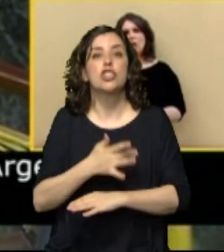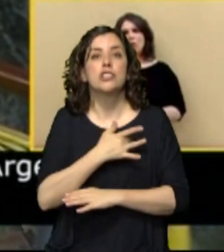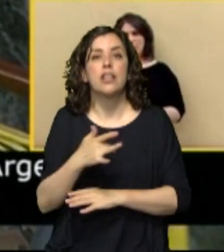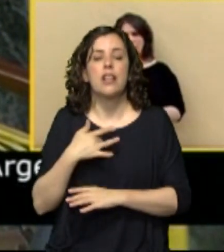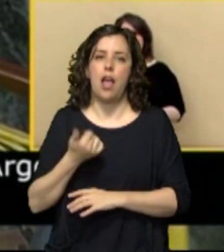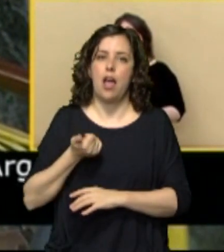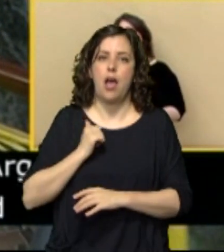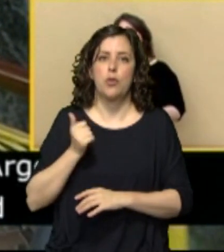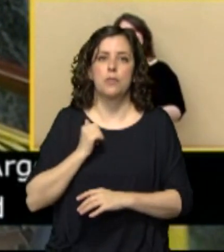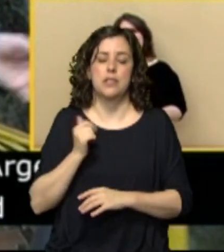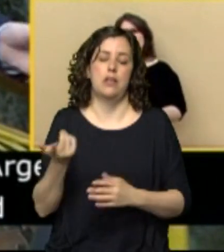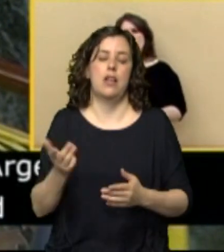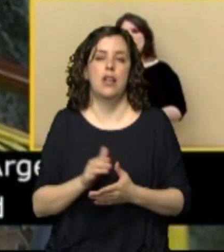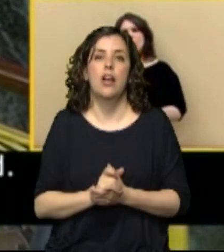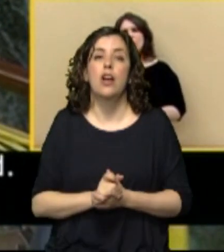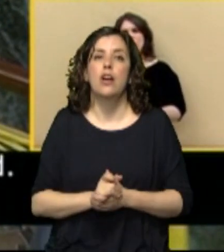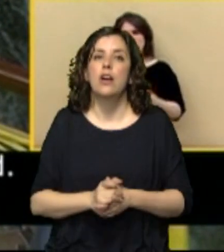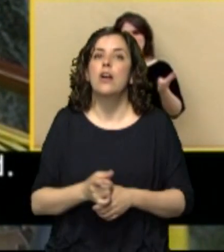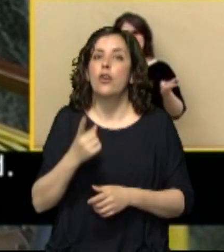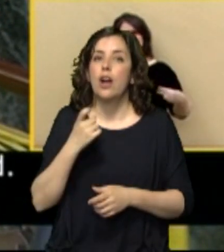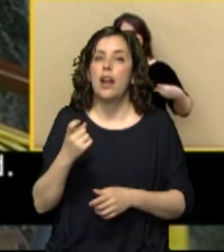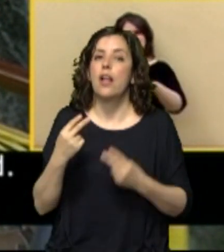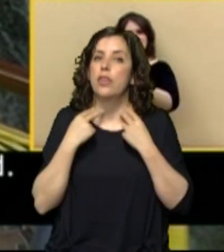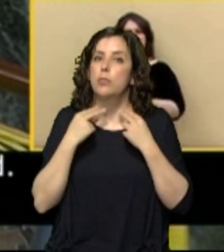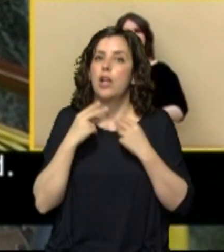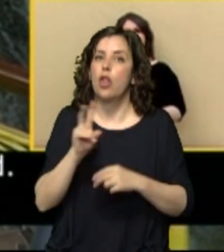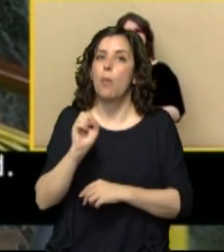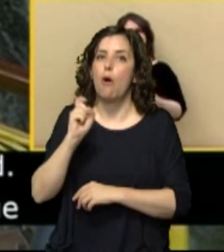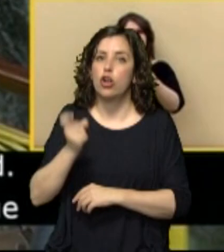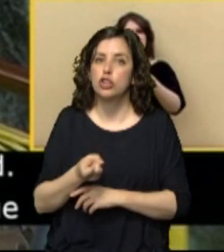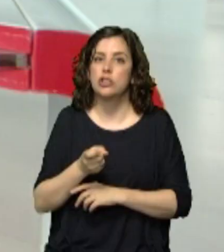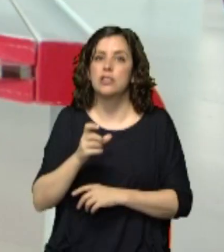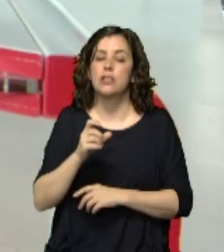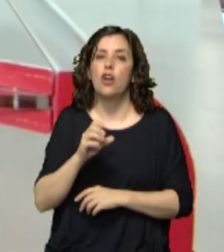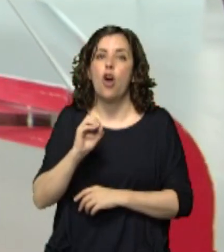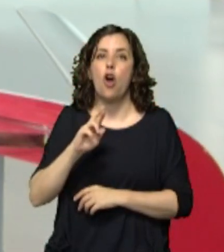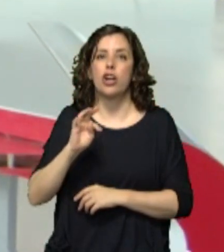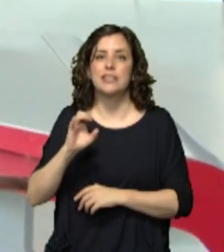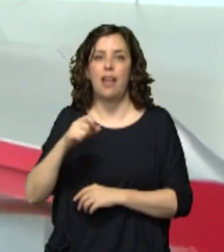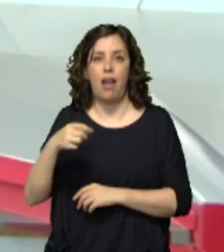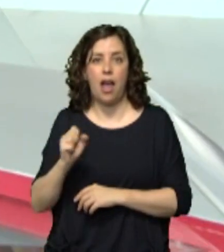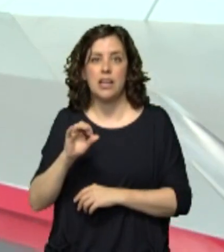para desear la recuperación del diputado de Vox, Ortega Smith. Por favor, trasládeselo en mi nombre.